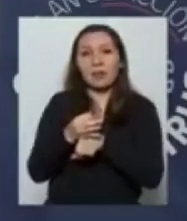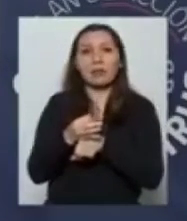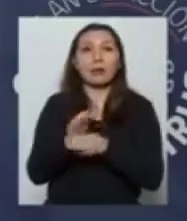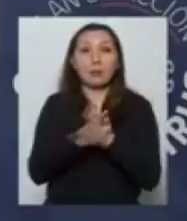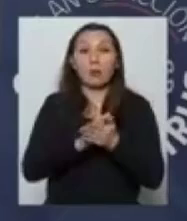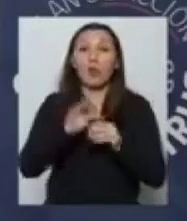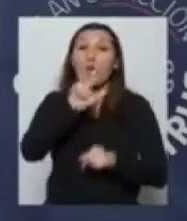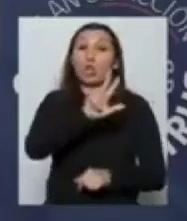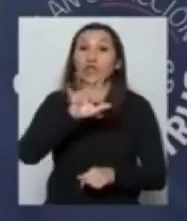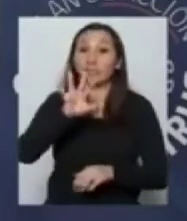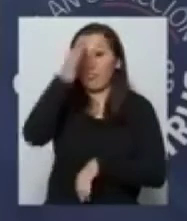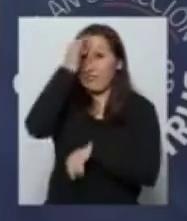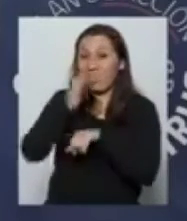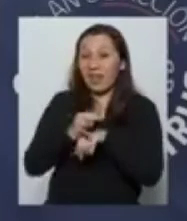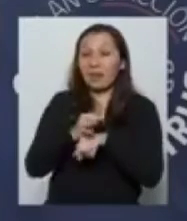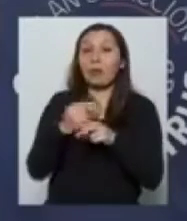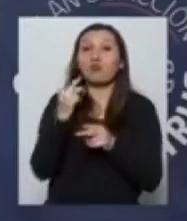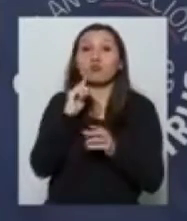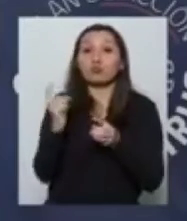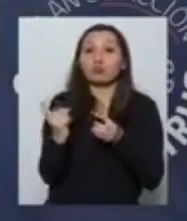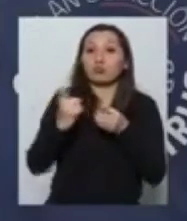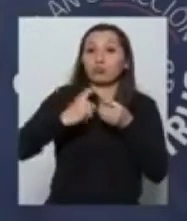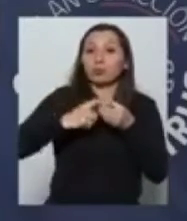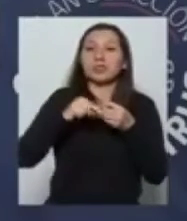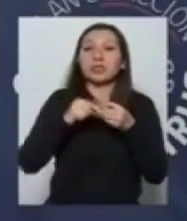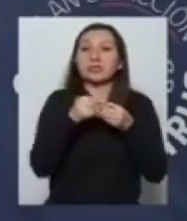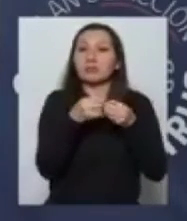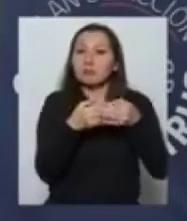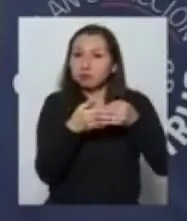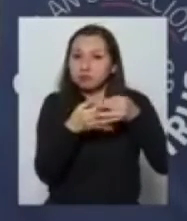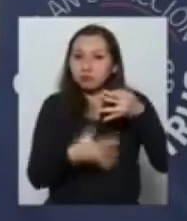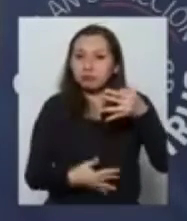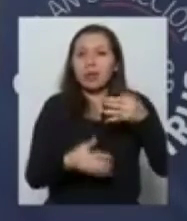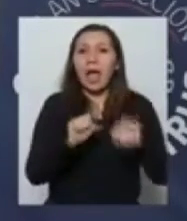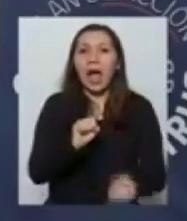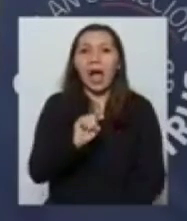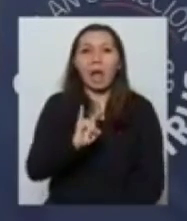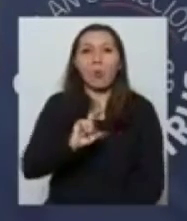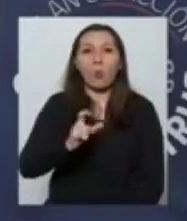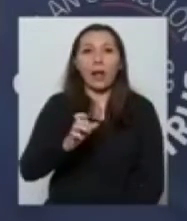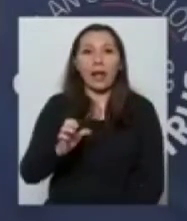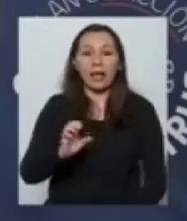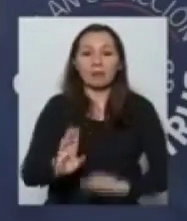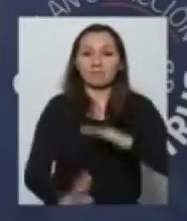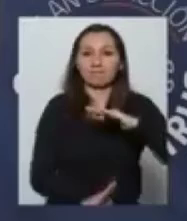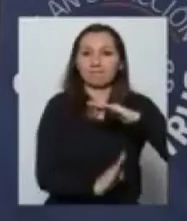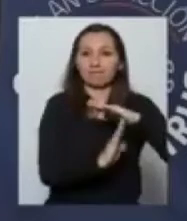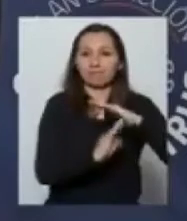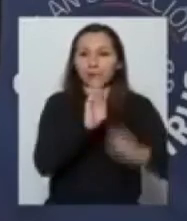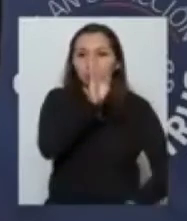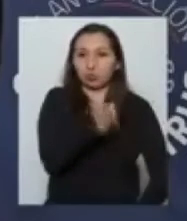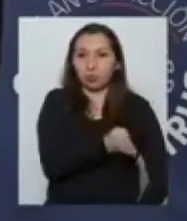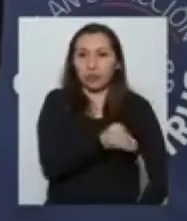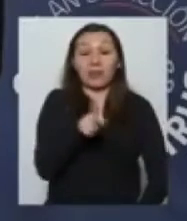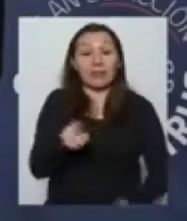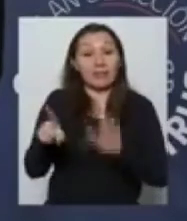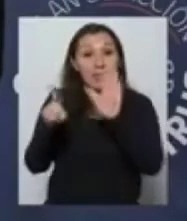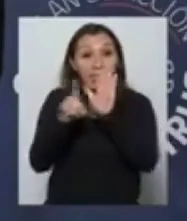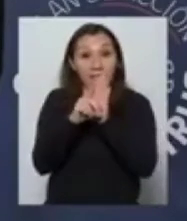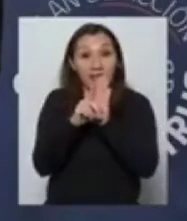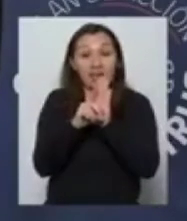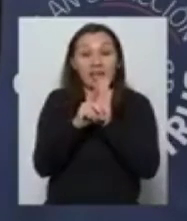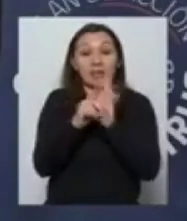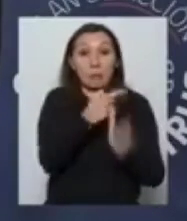las 85 enfermedades incluidas en el régimen AUGE. Este decreto